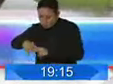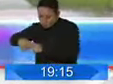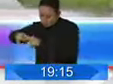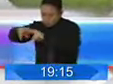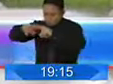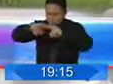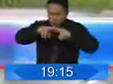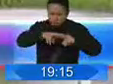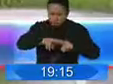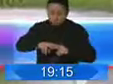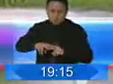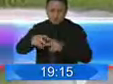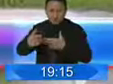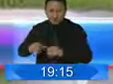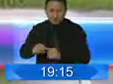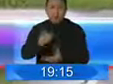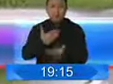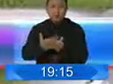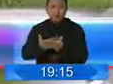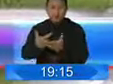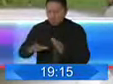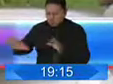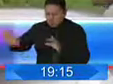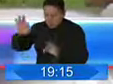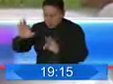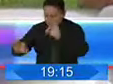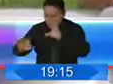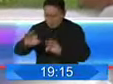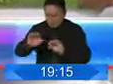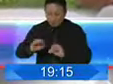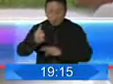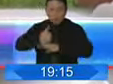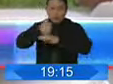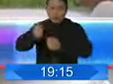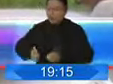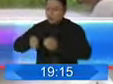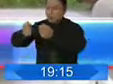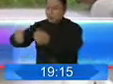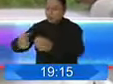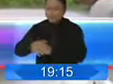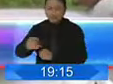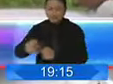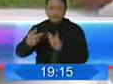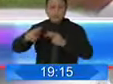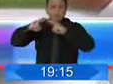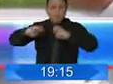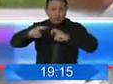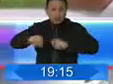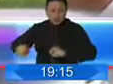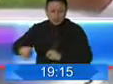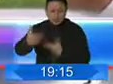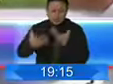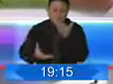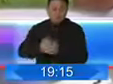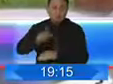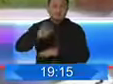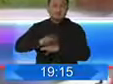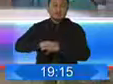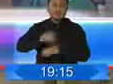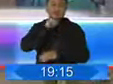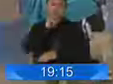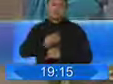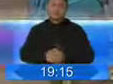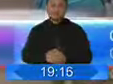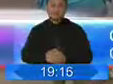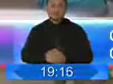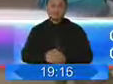localizando algunos indicios que serán entregados a la autoridad competente para determinar autores o autor del hecho.